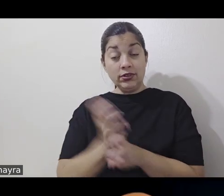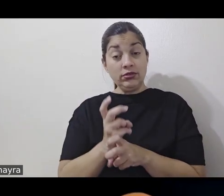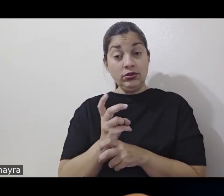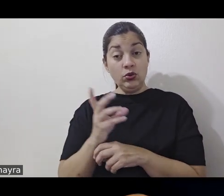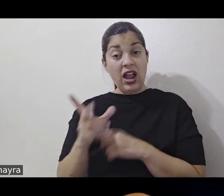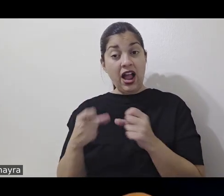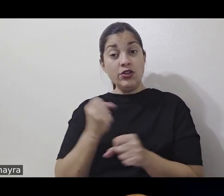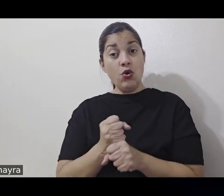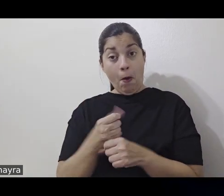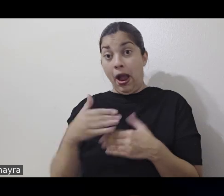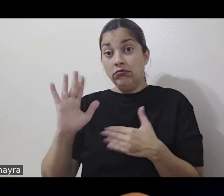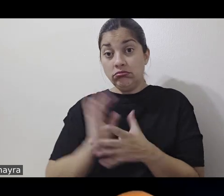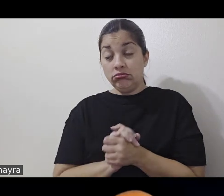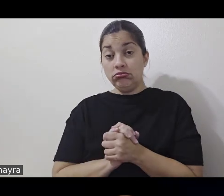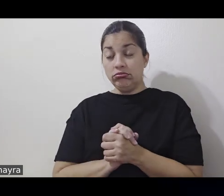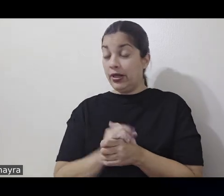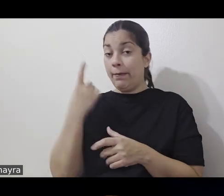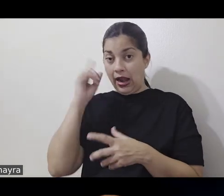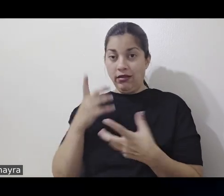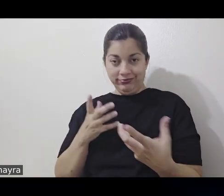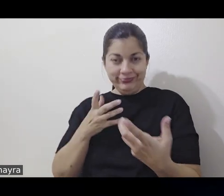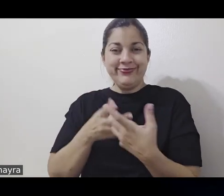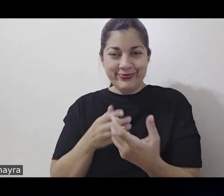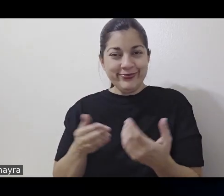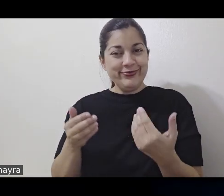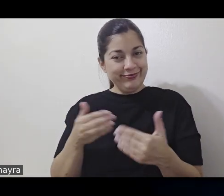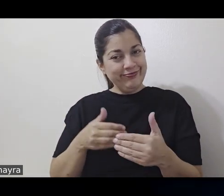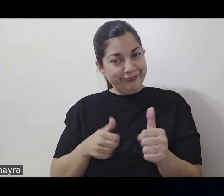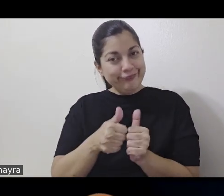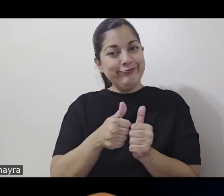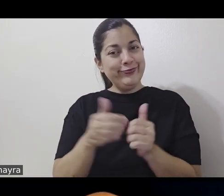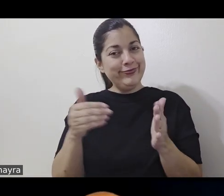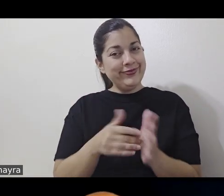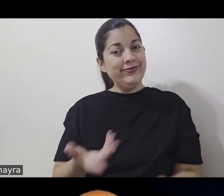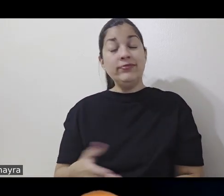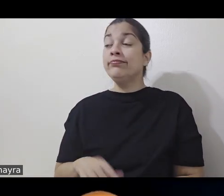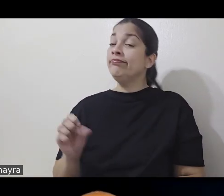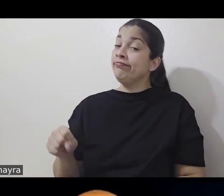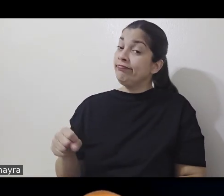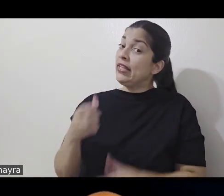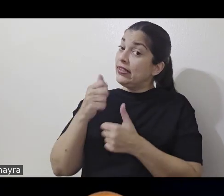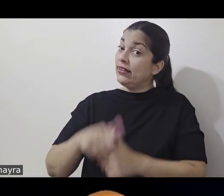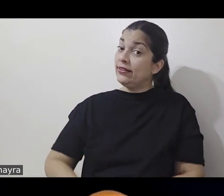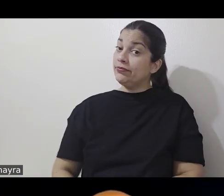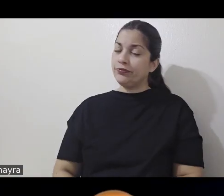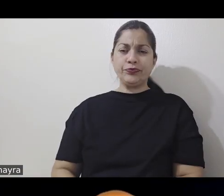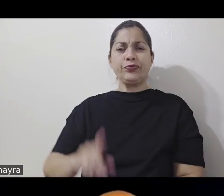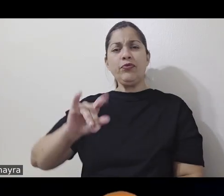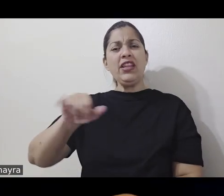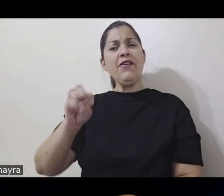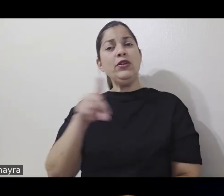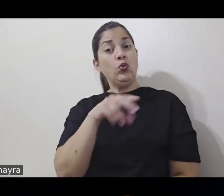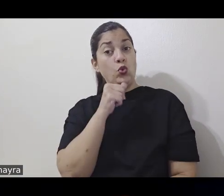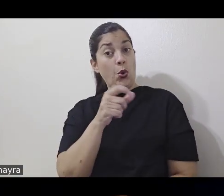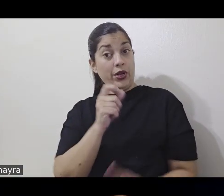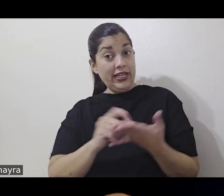año. Sí, volver a caer en tiempo. Interesante. Ravelo, Javier, en el caso tuyo, como tú no escribes, pero